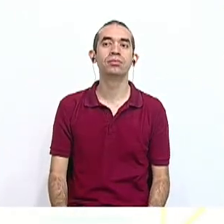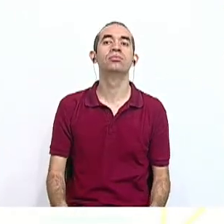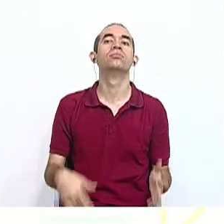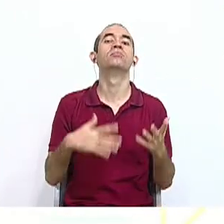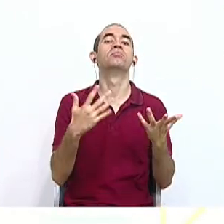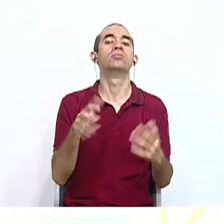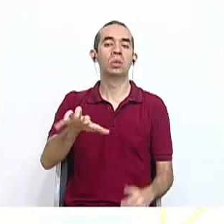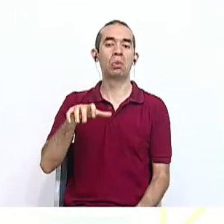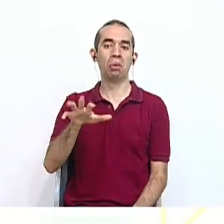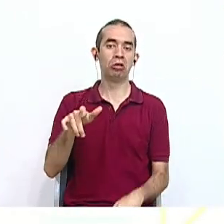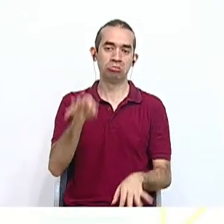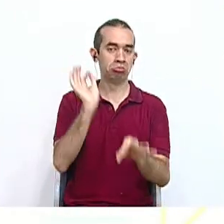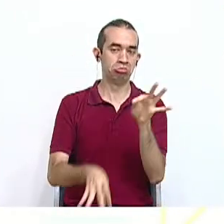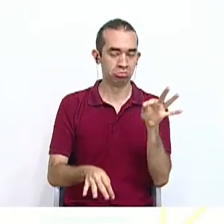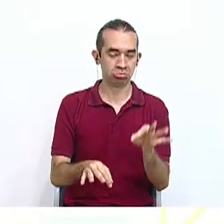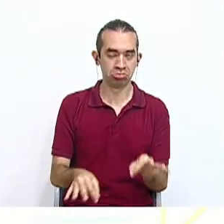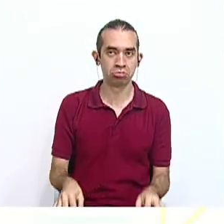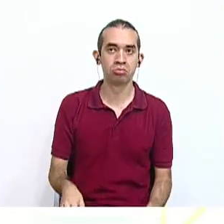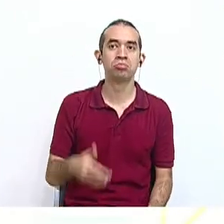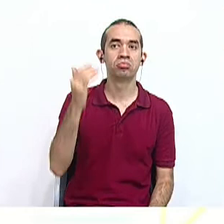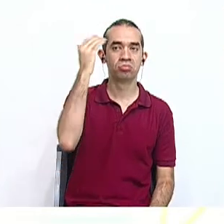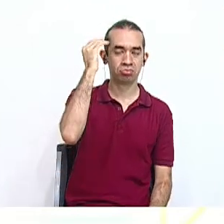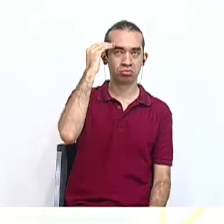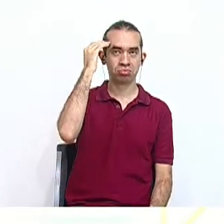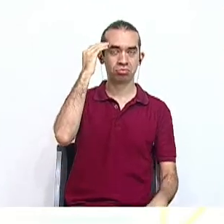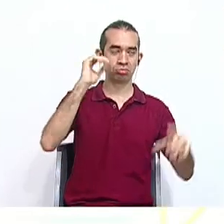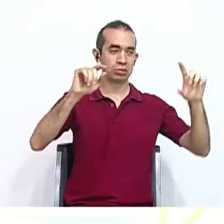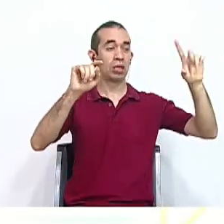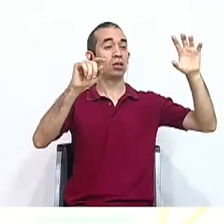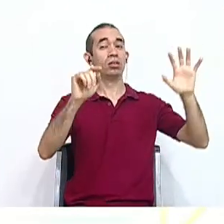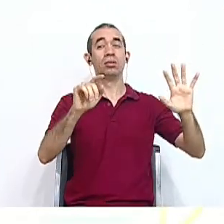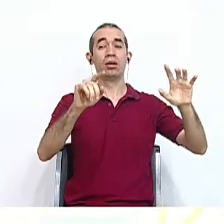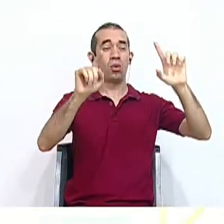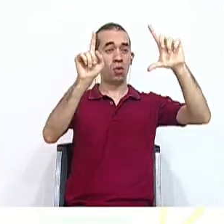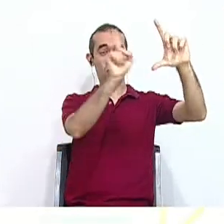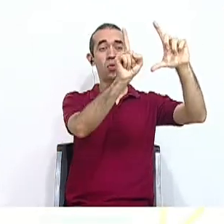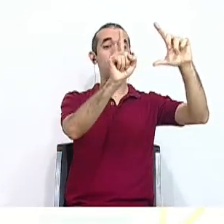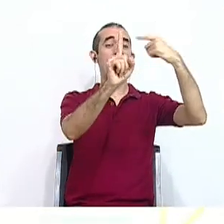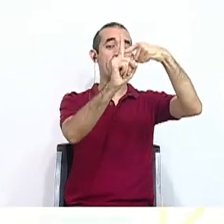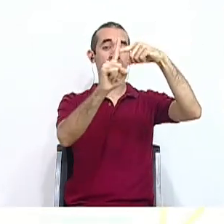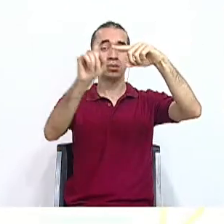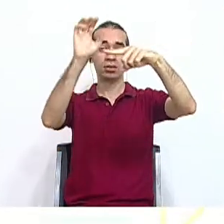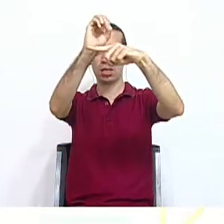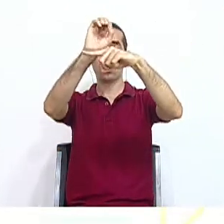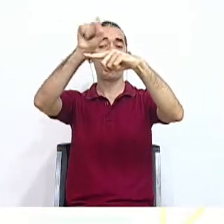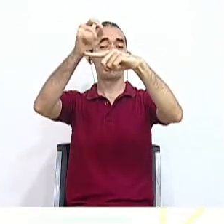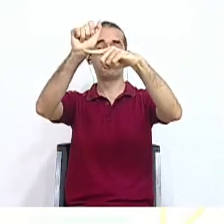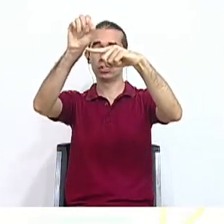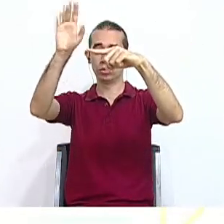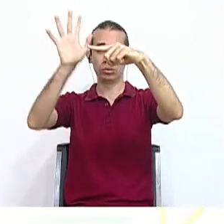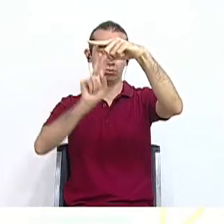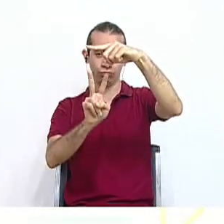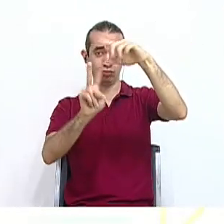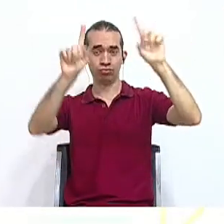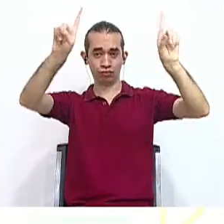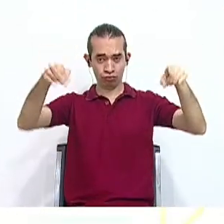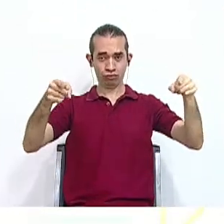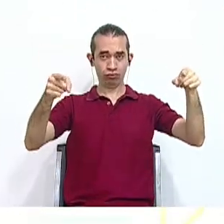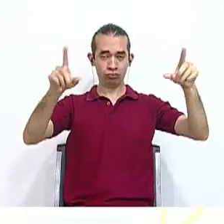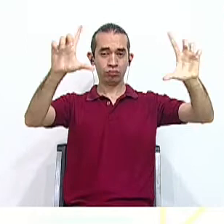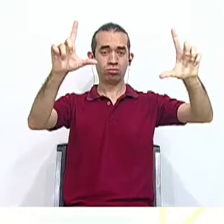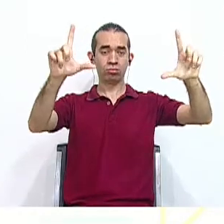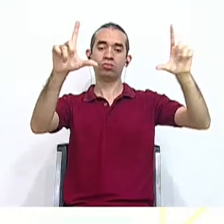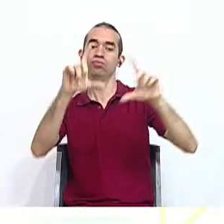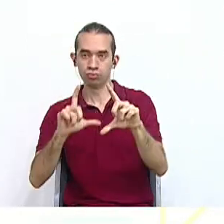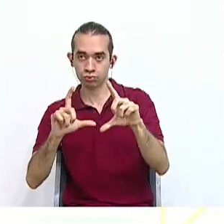utilizar nuestra calculadora. Cuando hacemos la división, la operación de 1 más 0,05 sobre 2, obtenemos